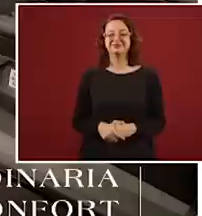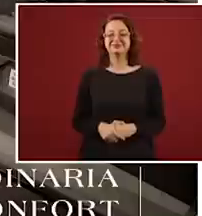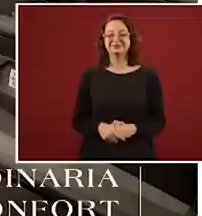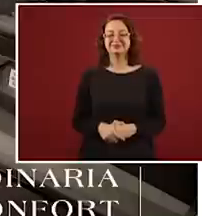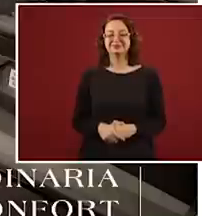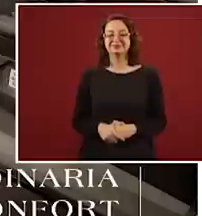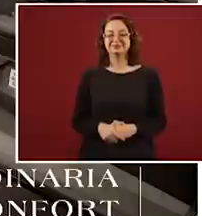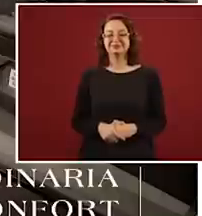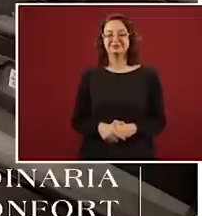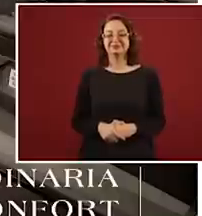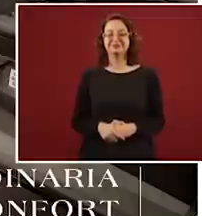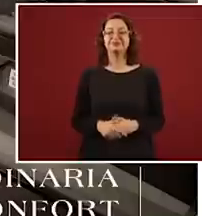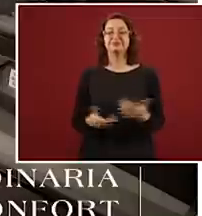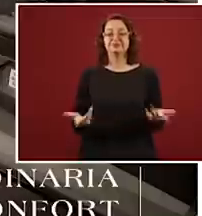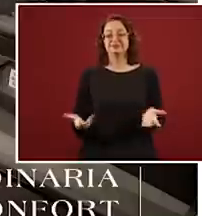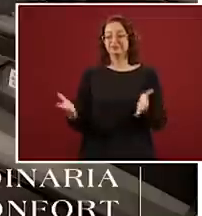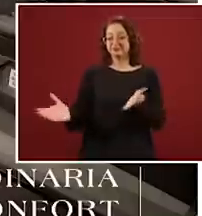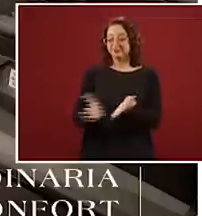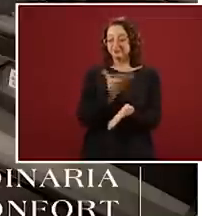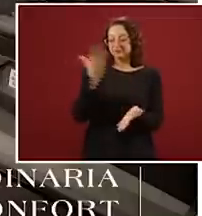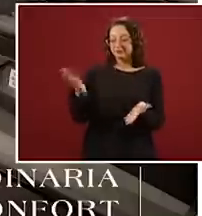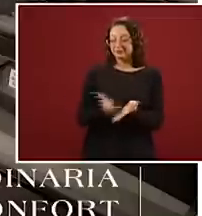Ya está el folleto hecho.